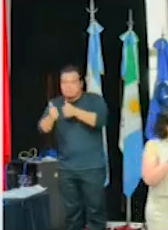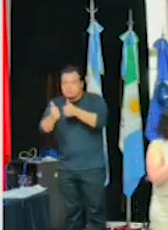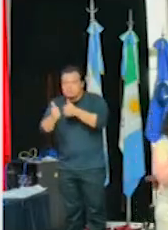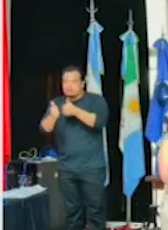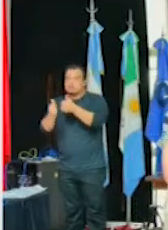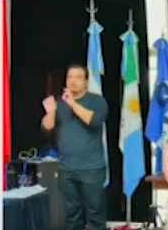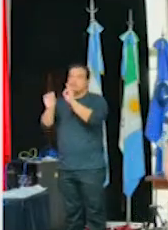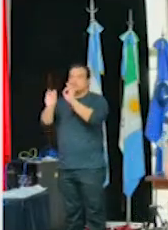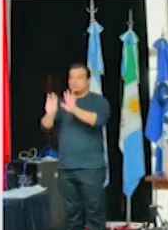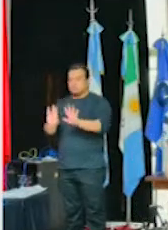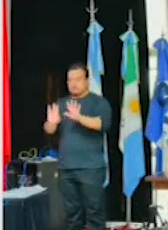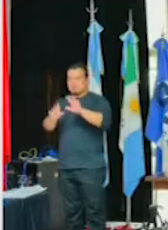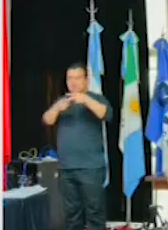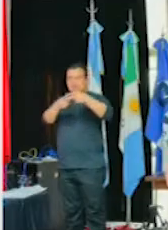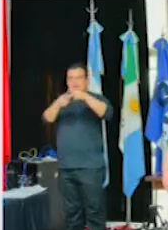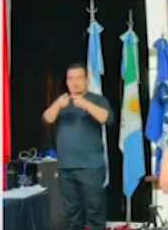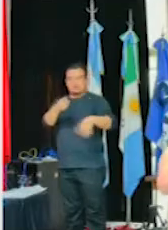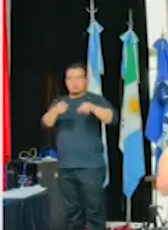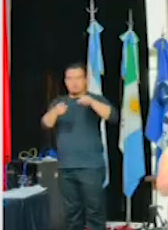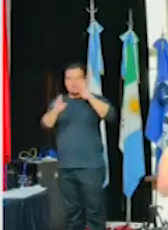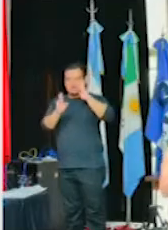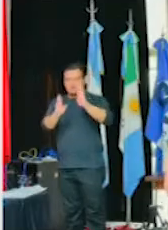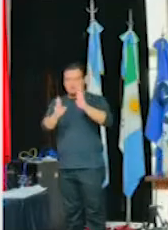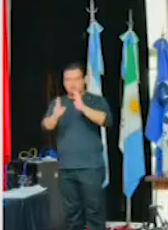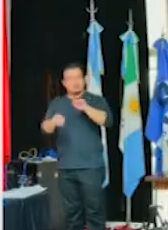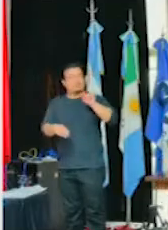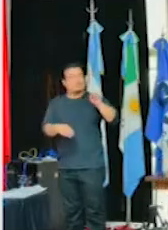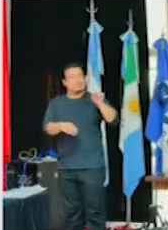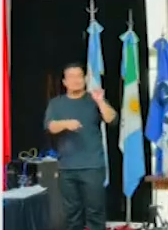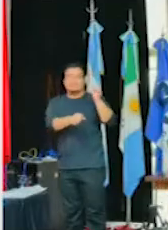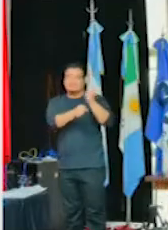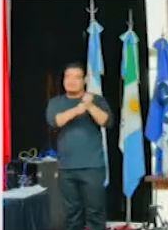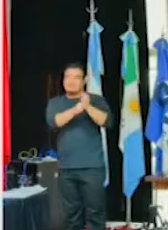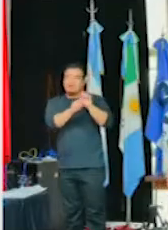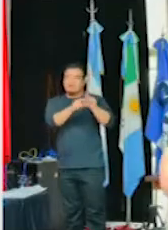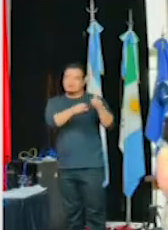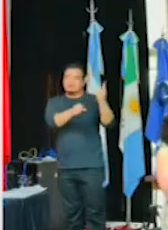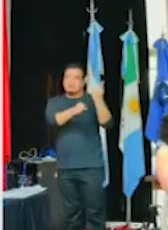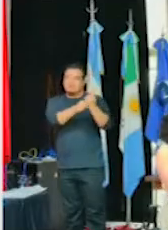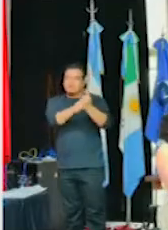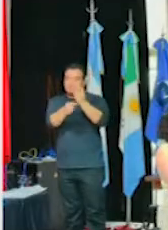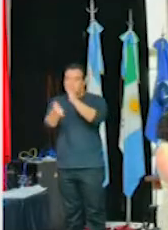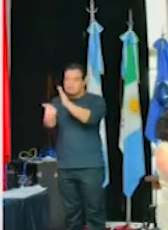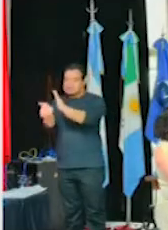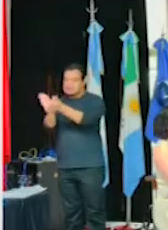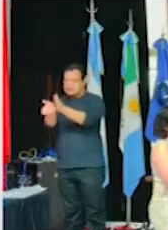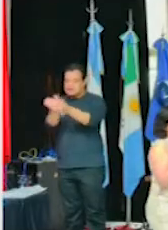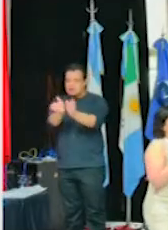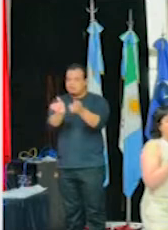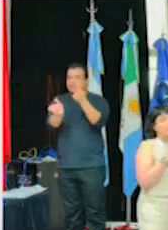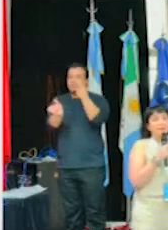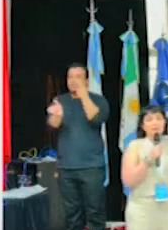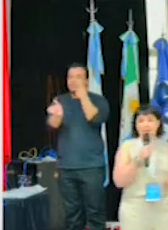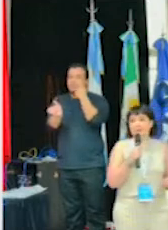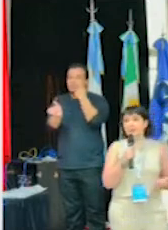la tecnología. Les recuerdo, yo soy terapista primero, o sea, he transitado una de las